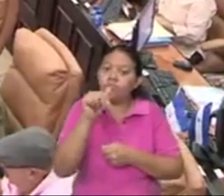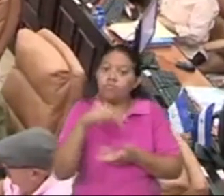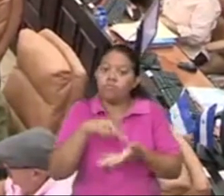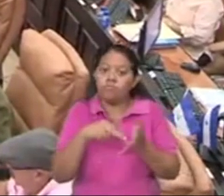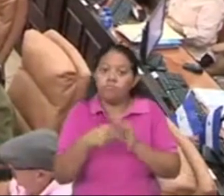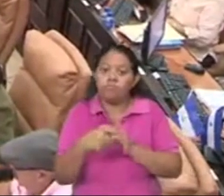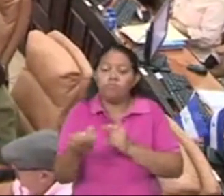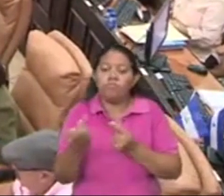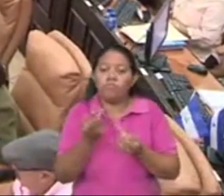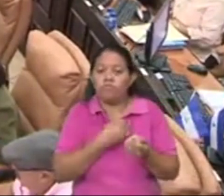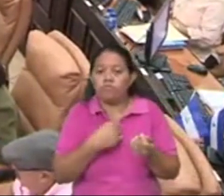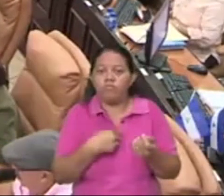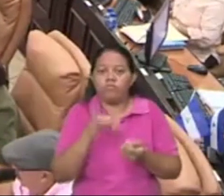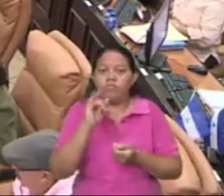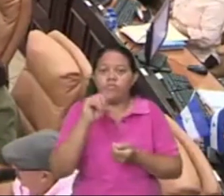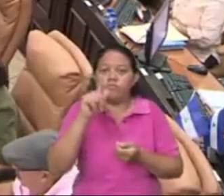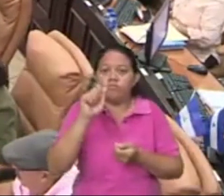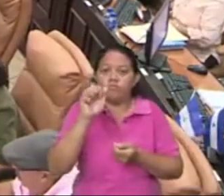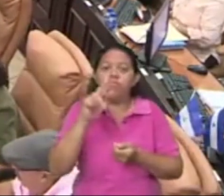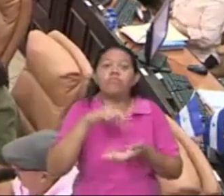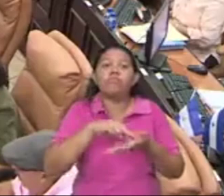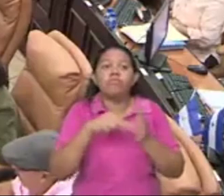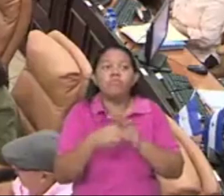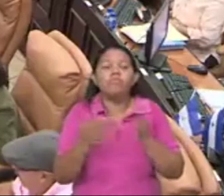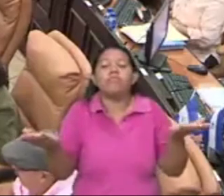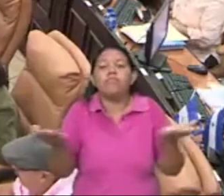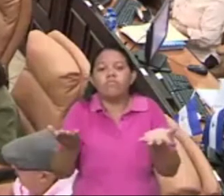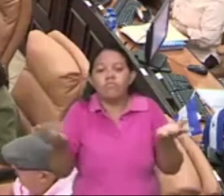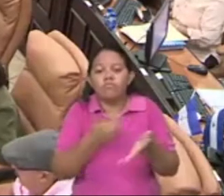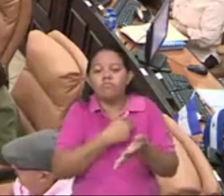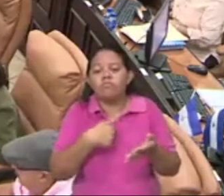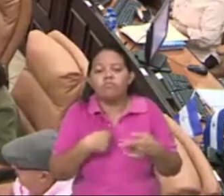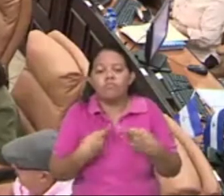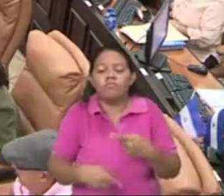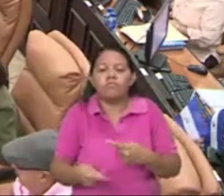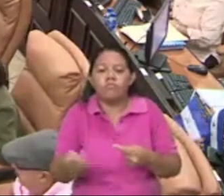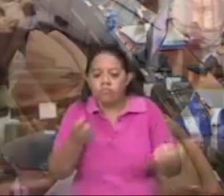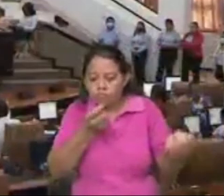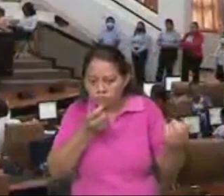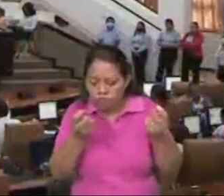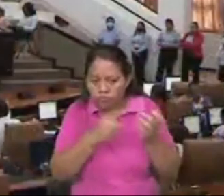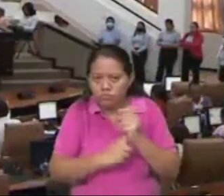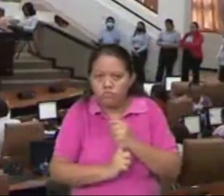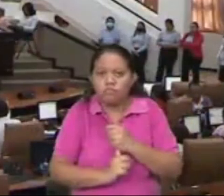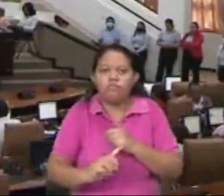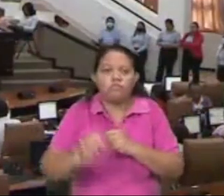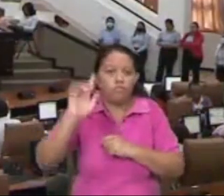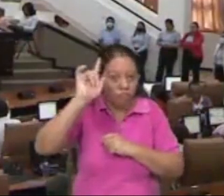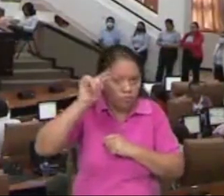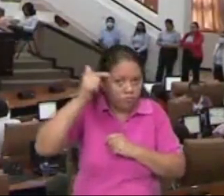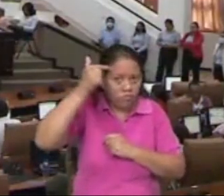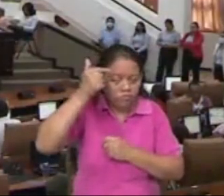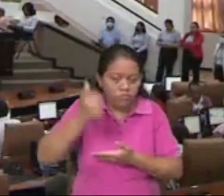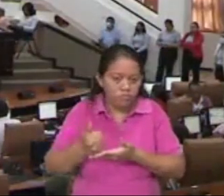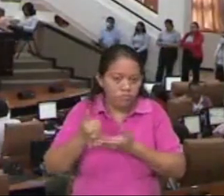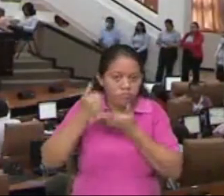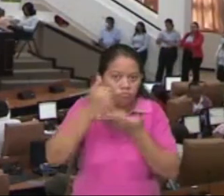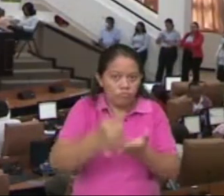Estudios Territoriales, INETER, como un ente descentralizado del gobierno bajo